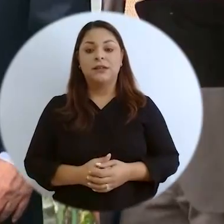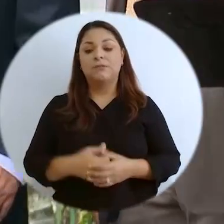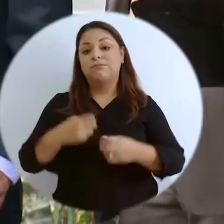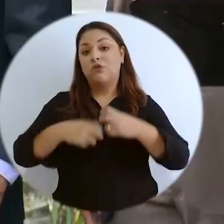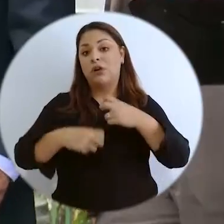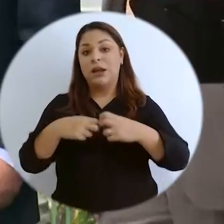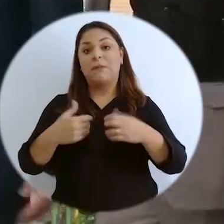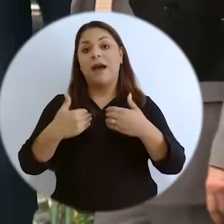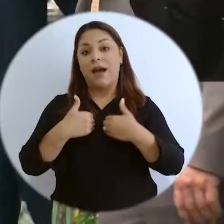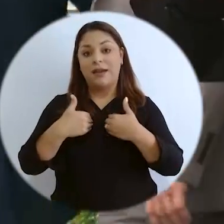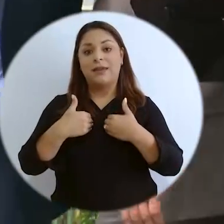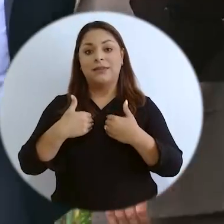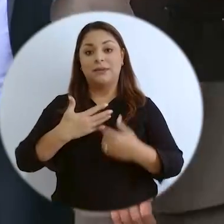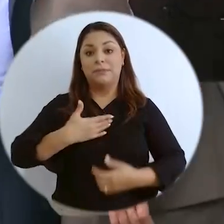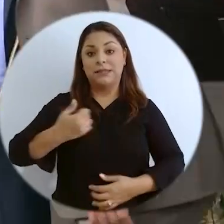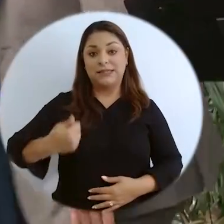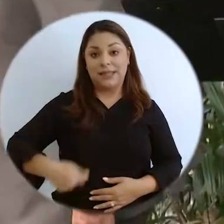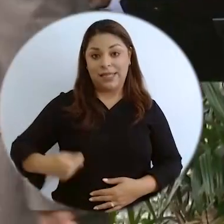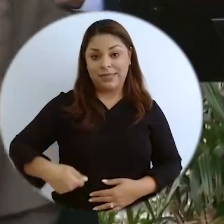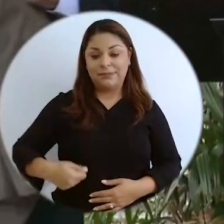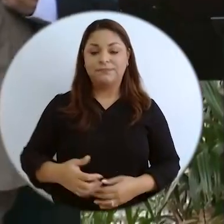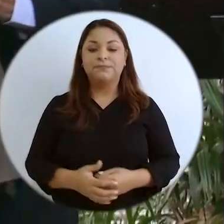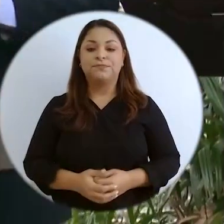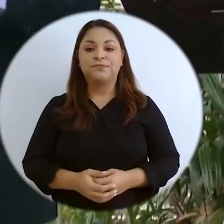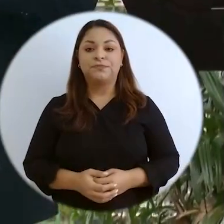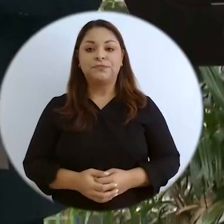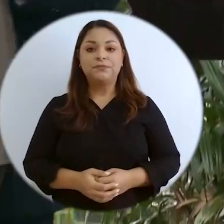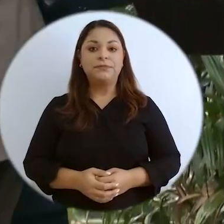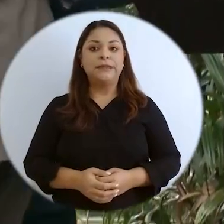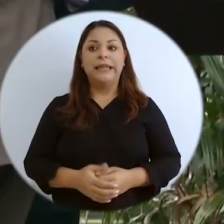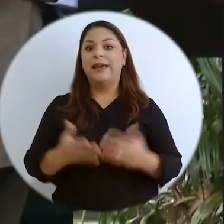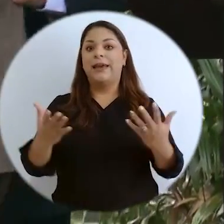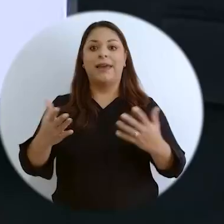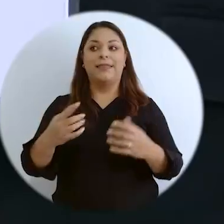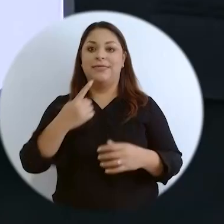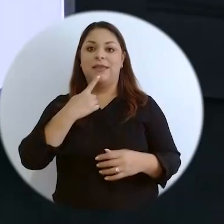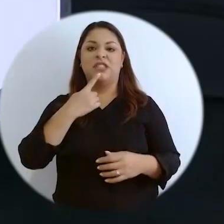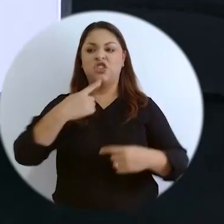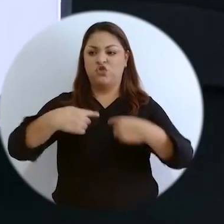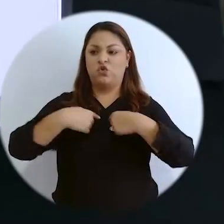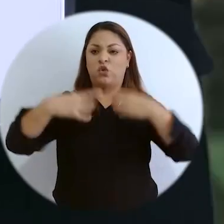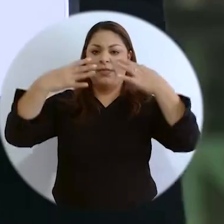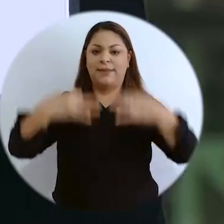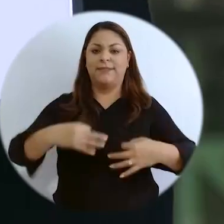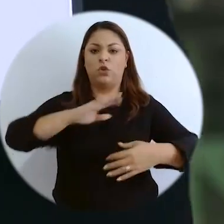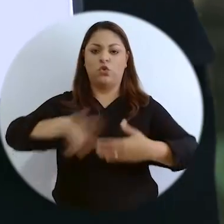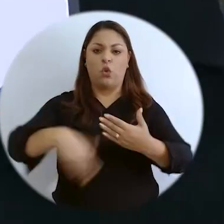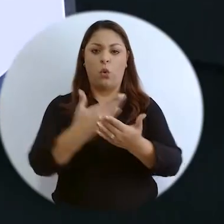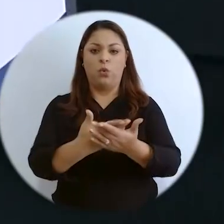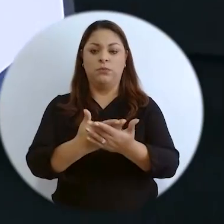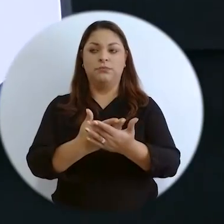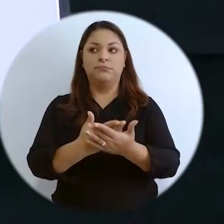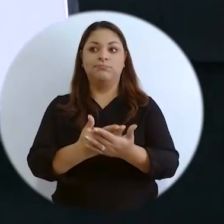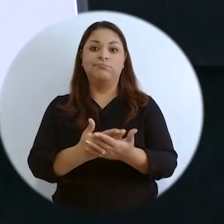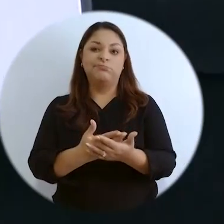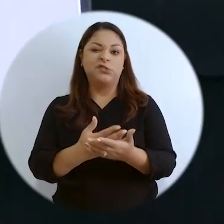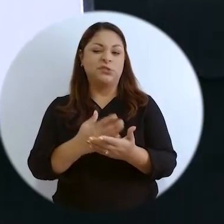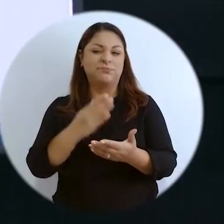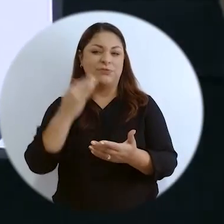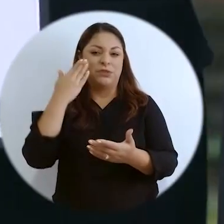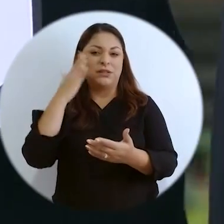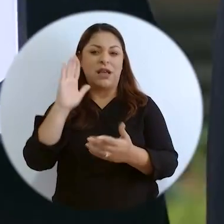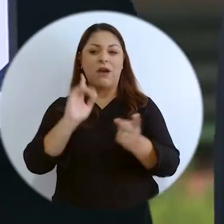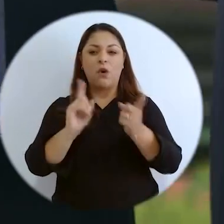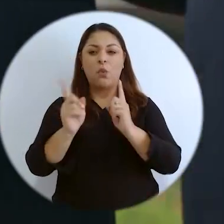de esa centralidad que tiene el presidente, que tengo que pasar por, todo tiene que pasar por mí, o yo decido por todo, no importa